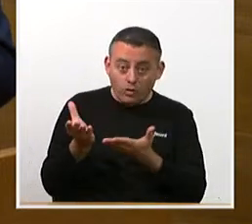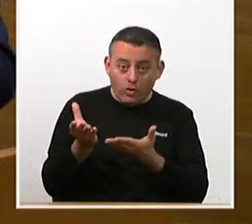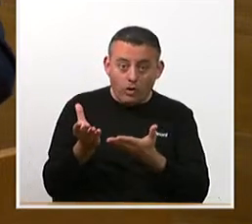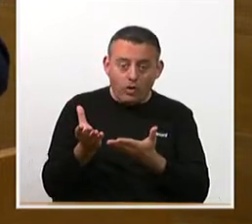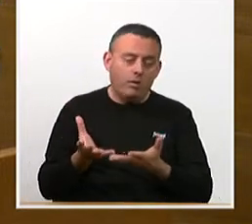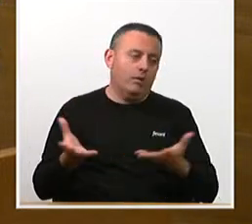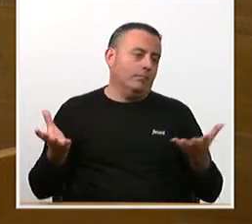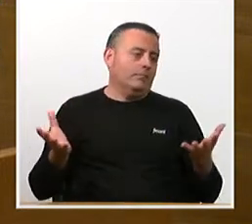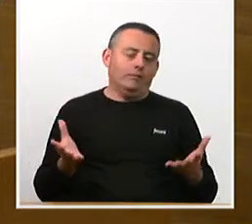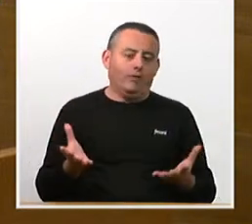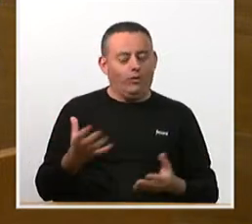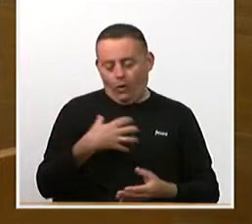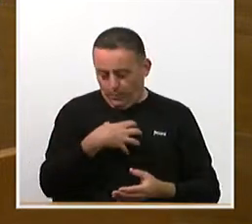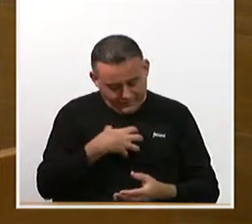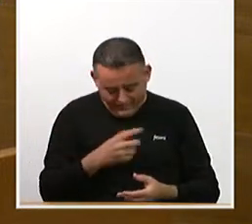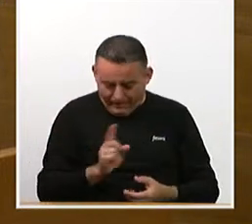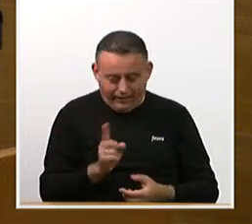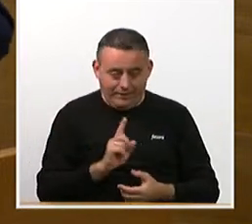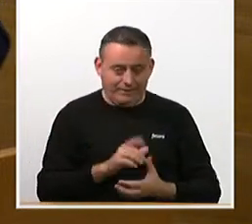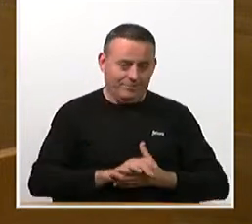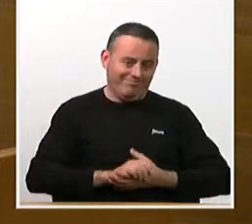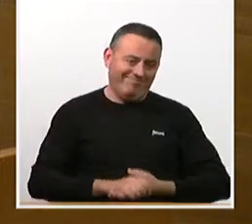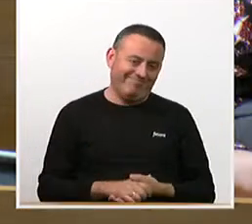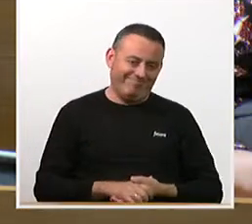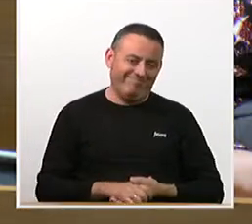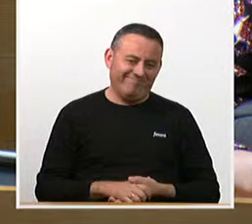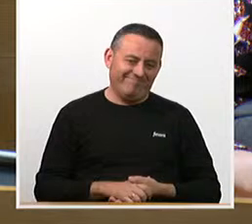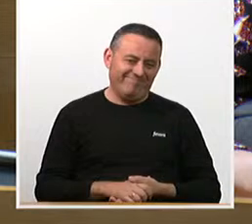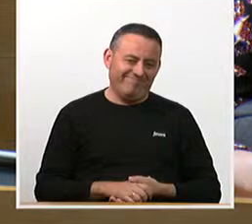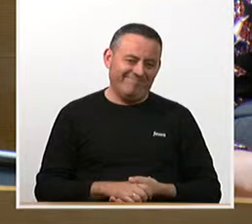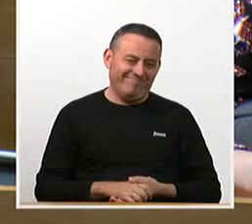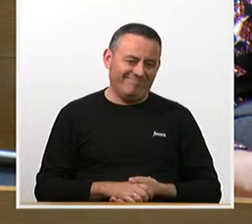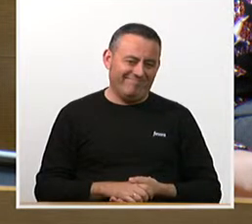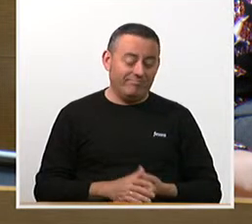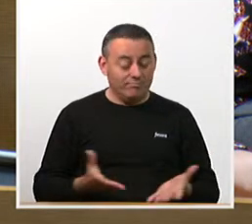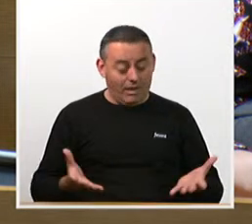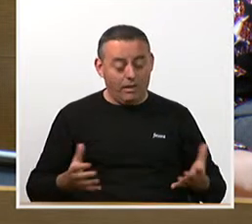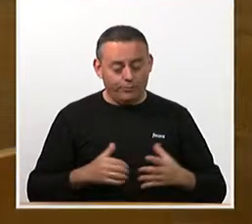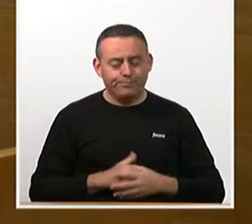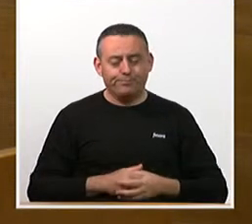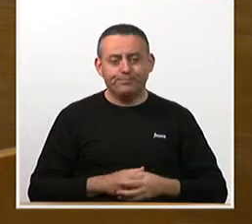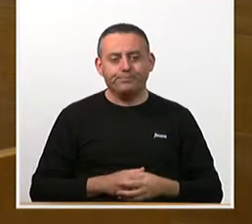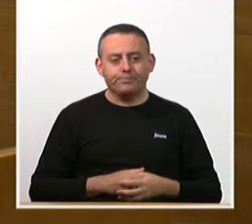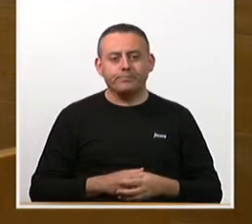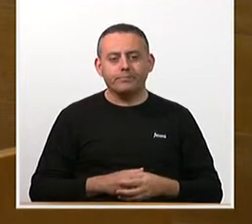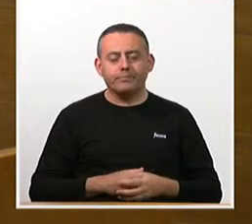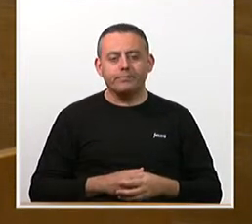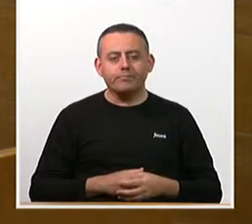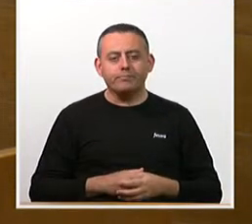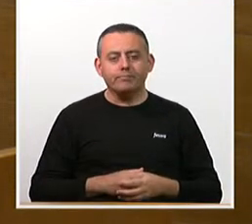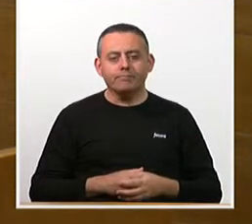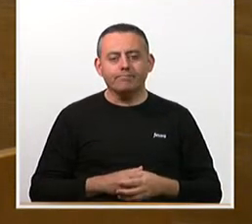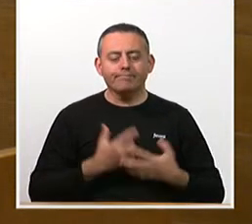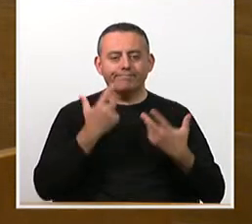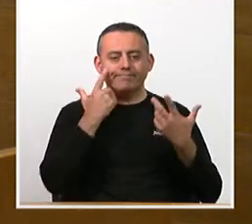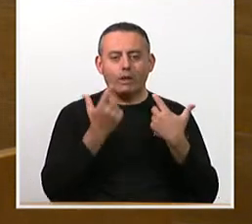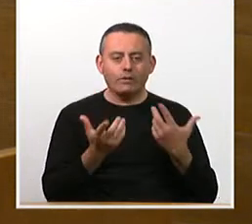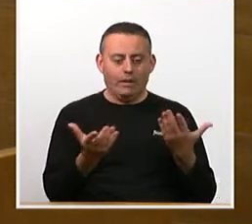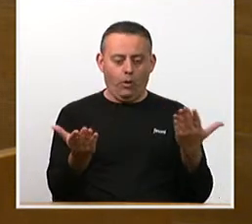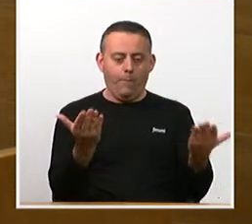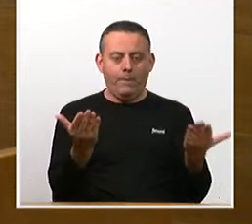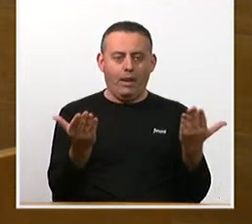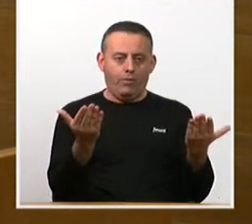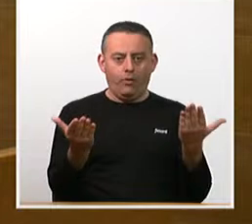no no por favor No por favor la diferencia de estos tratos señor Loren con estos números